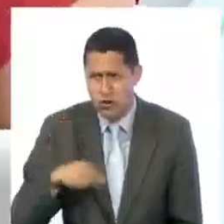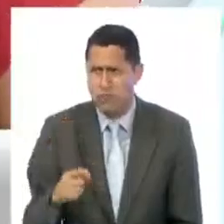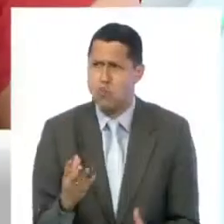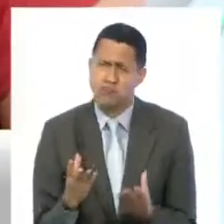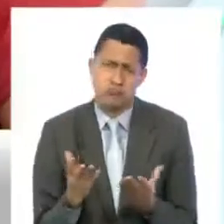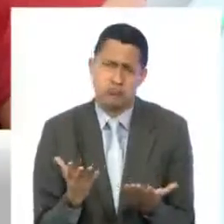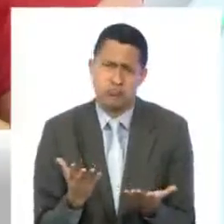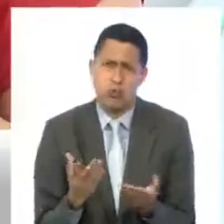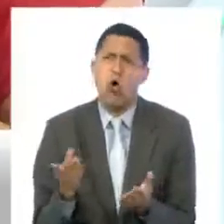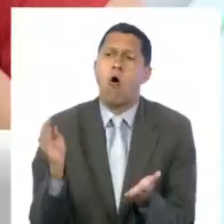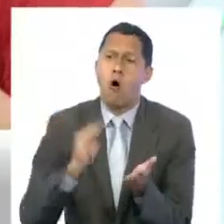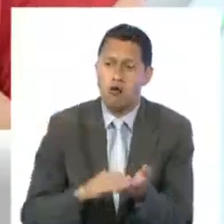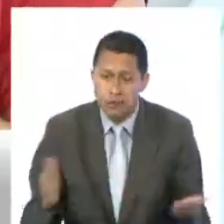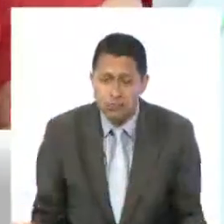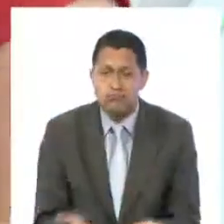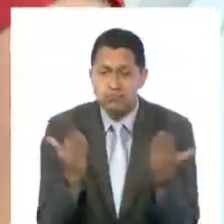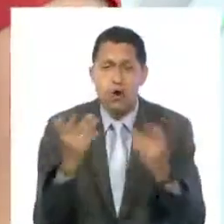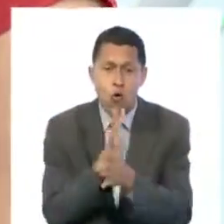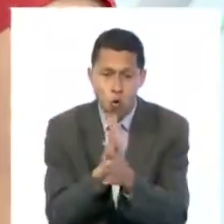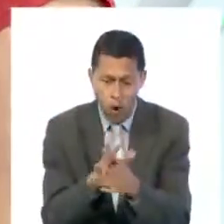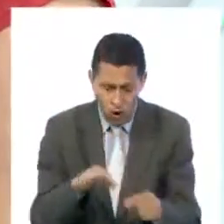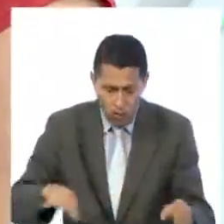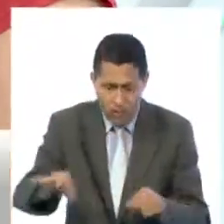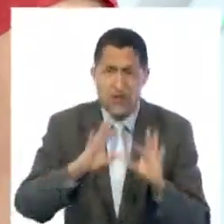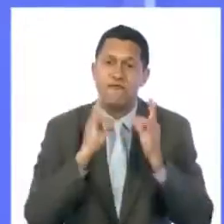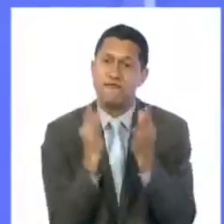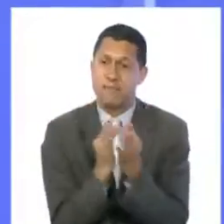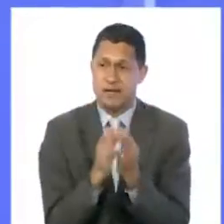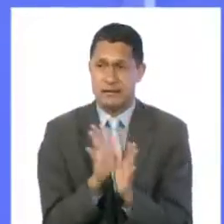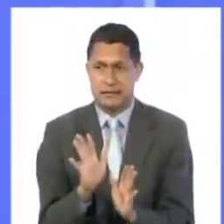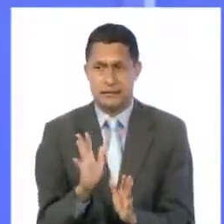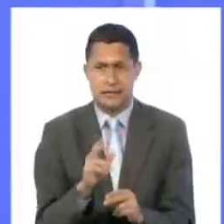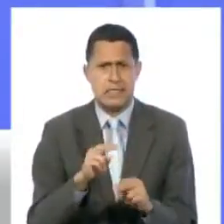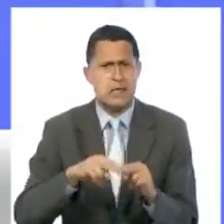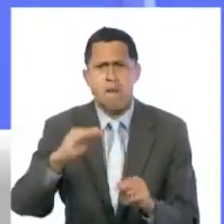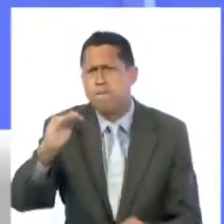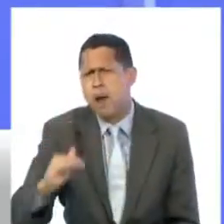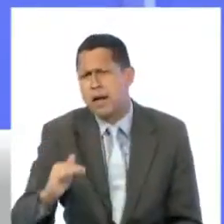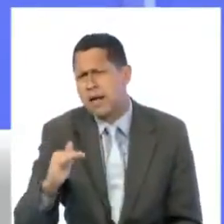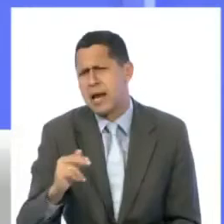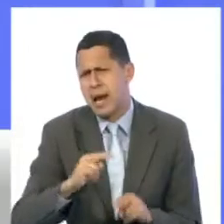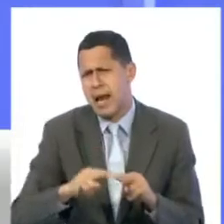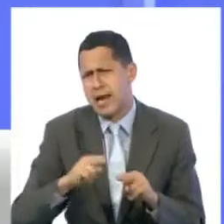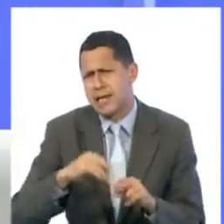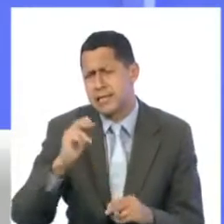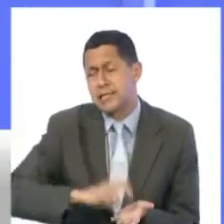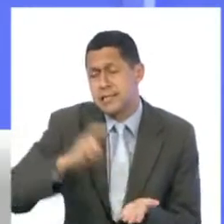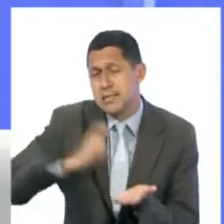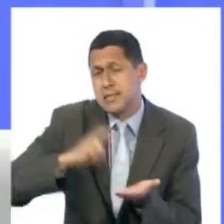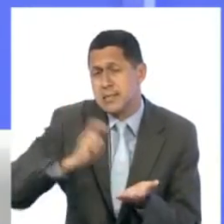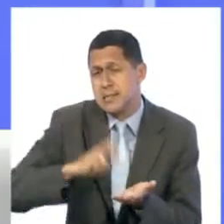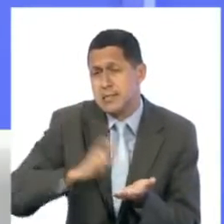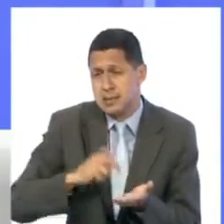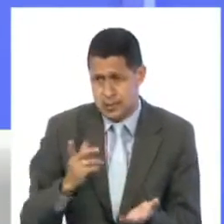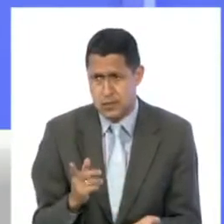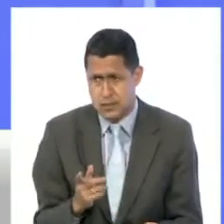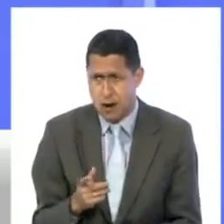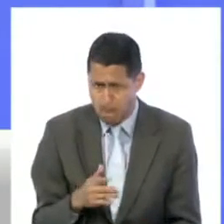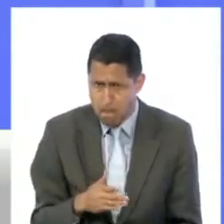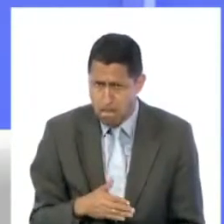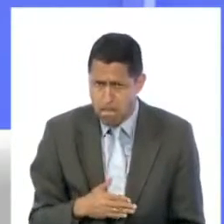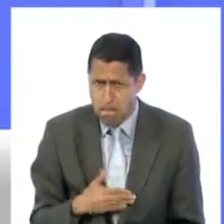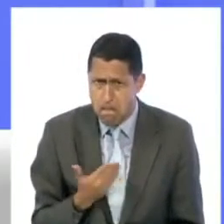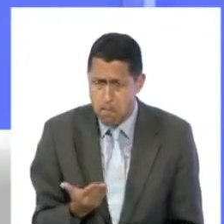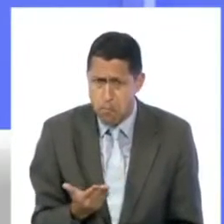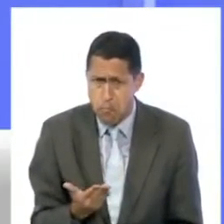Si el niño es hiperactivo, ¿se debe dejar que haga múltiples actividades antes de dormir? No múltiples actividades, porque si no eso